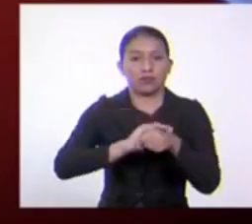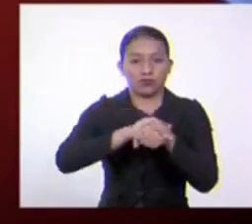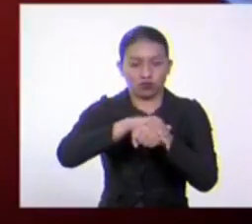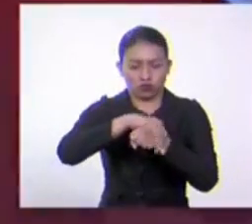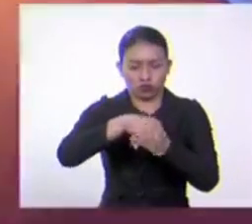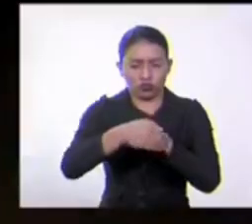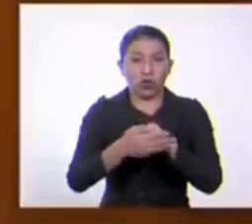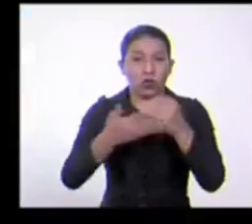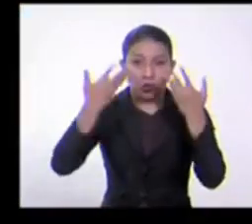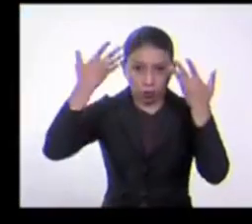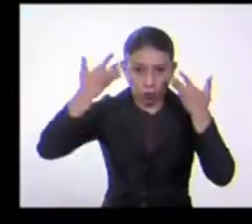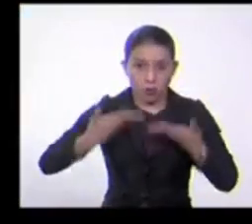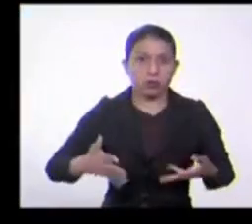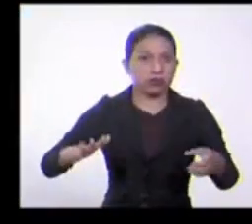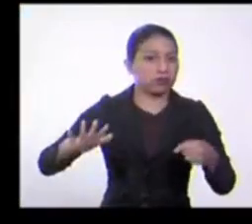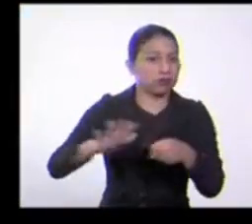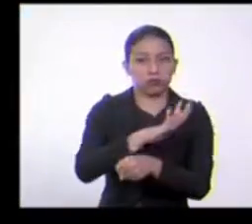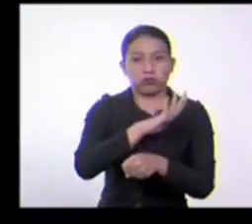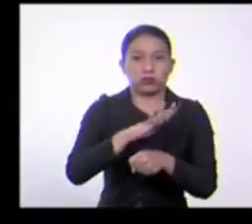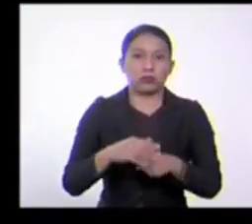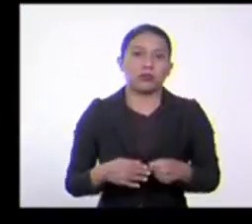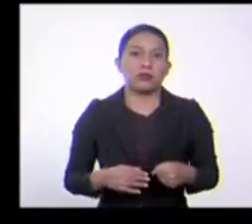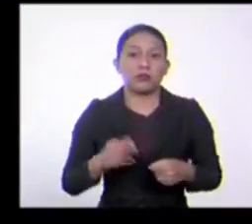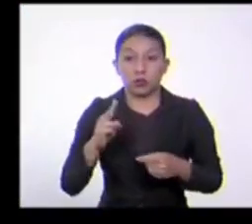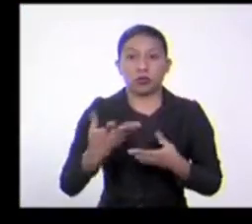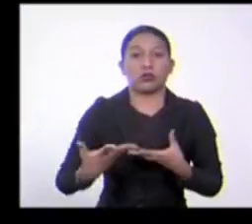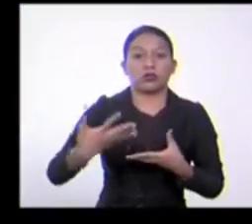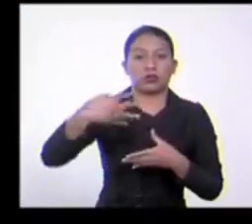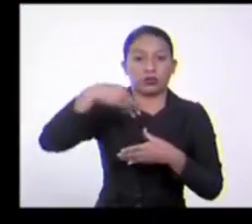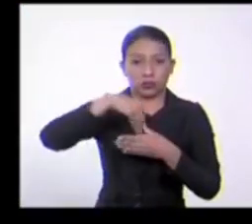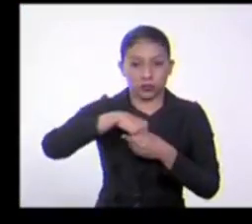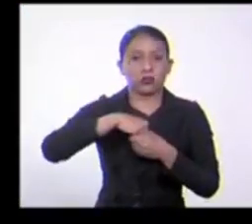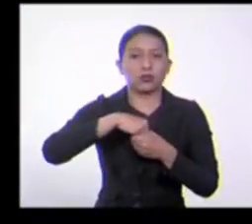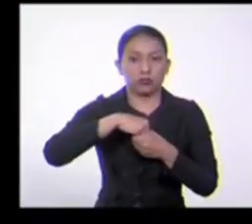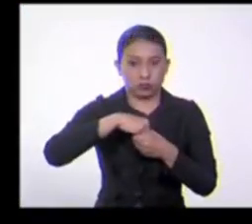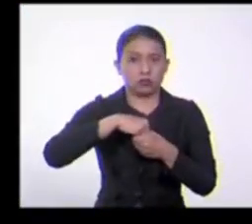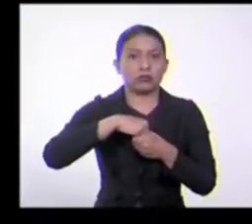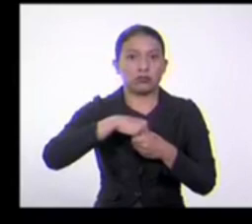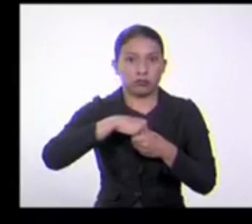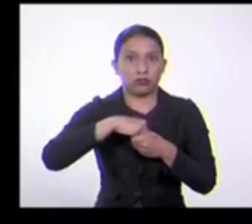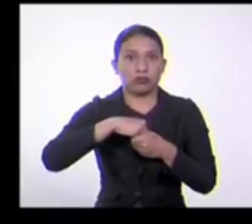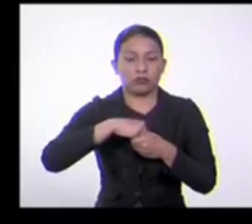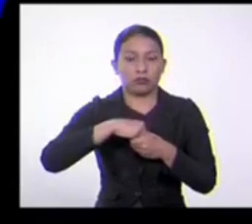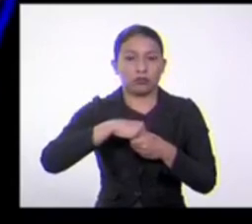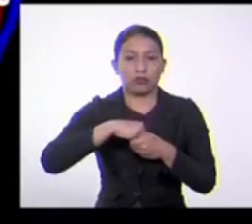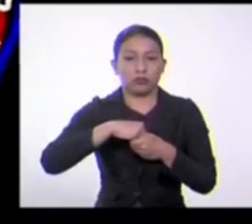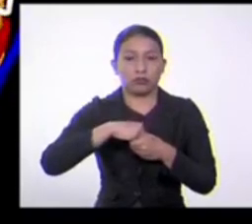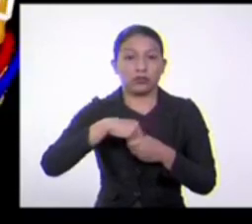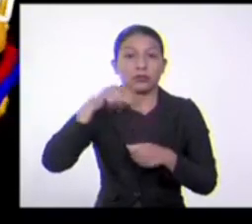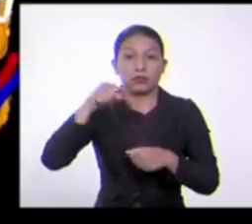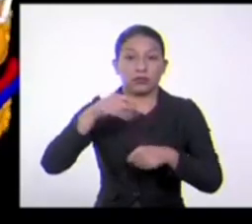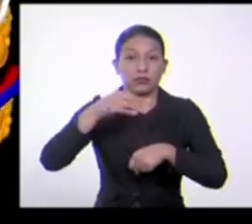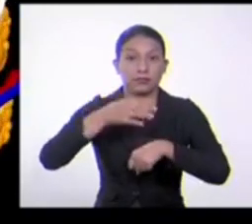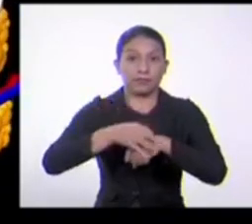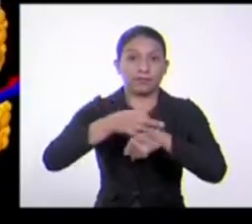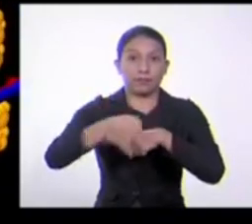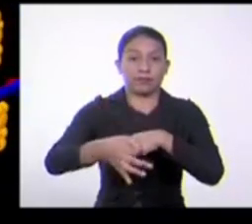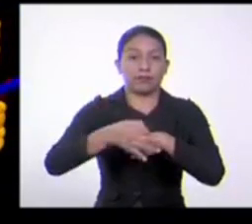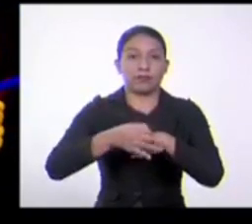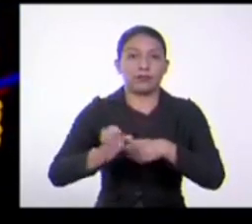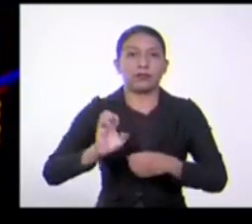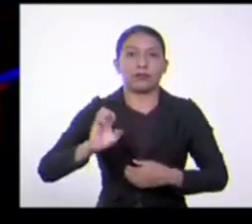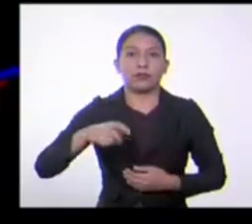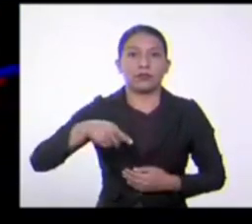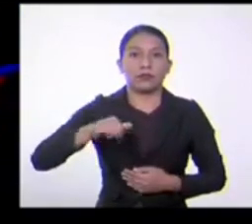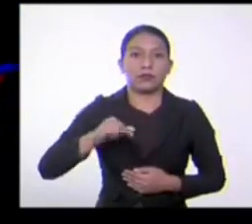cuerpo del organismo y también en su interior. Acá en este tipo de tejido, las células de la epidermis y